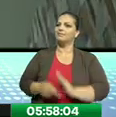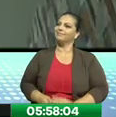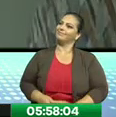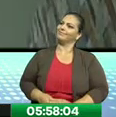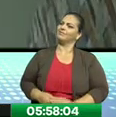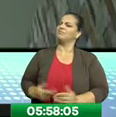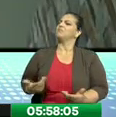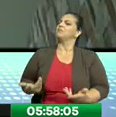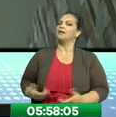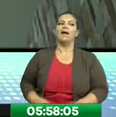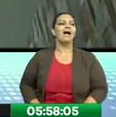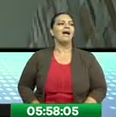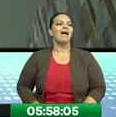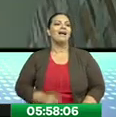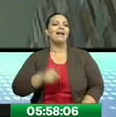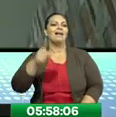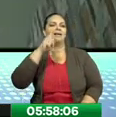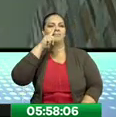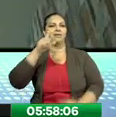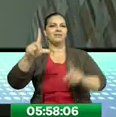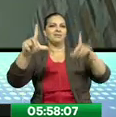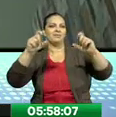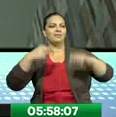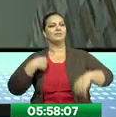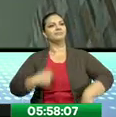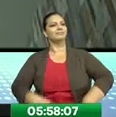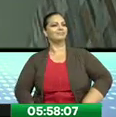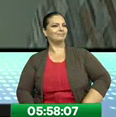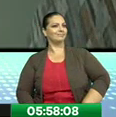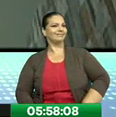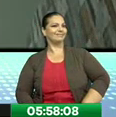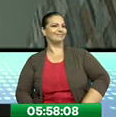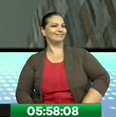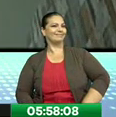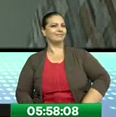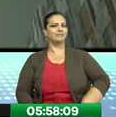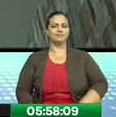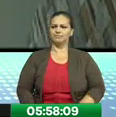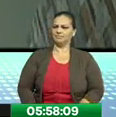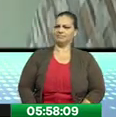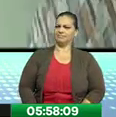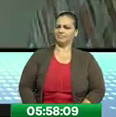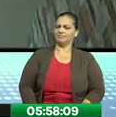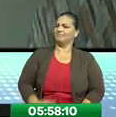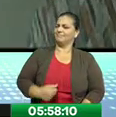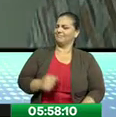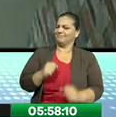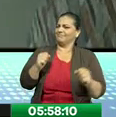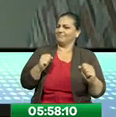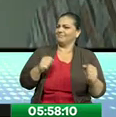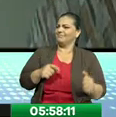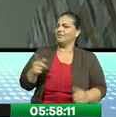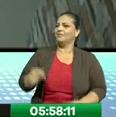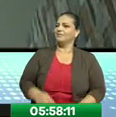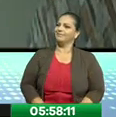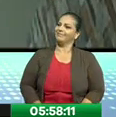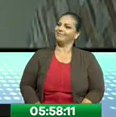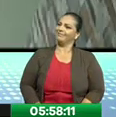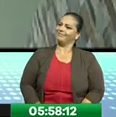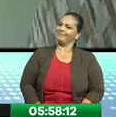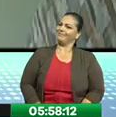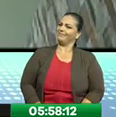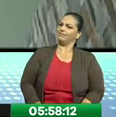pongo a salir seria. Yo pensaba que estaba dando un parálisis. Con la bomba no, que me está poniendo... Me coge acá y tengo que reírle. No, acá